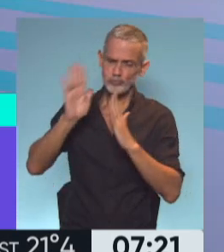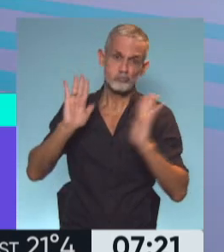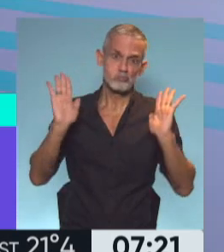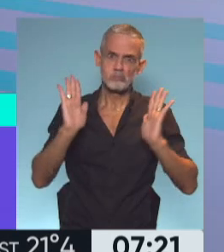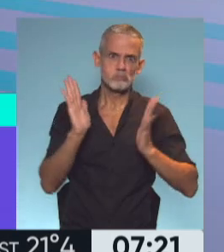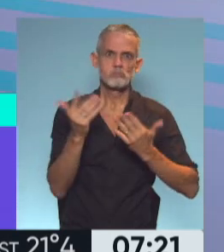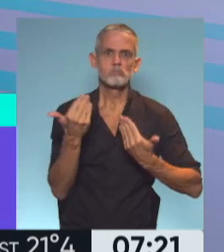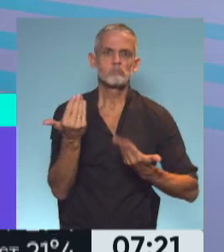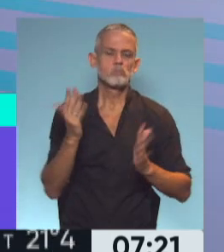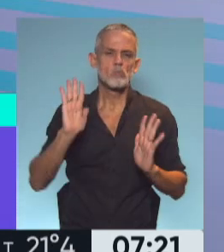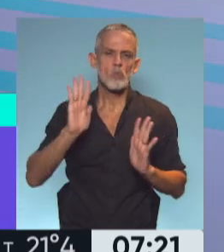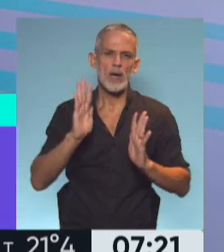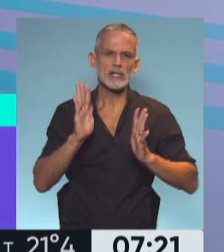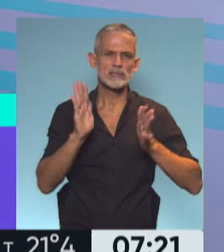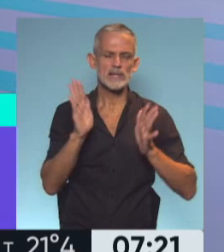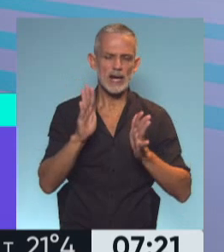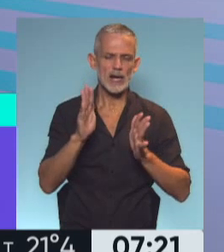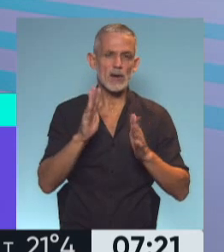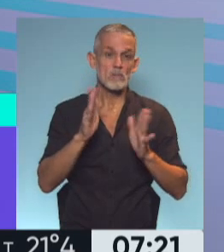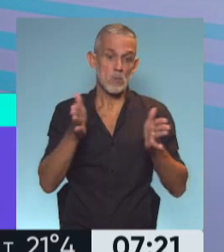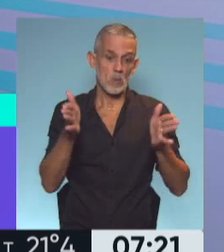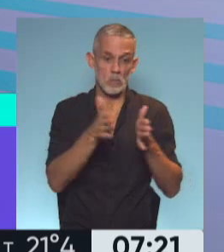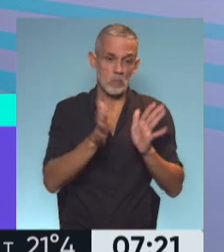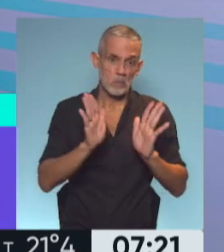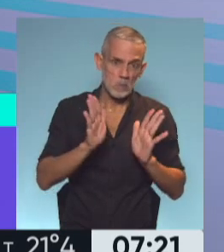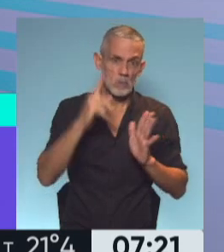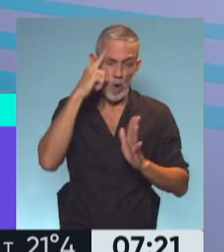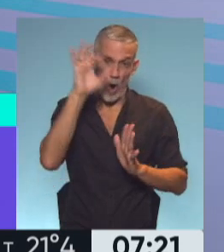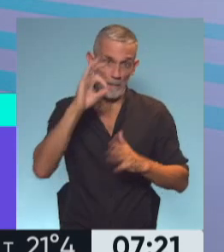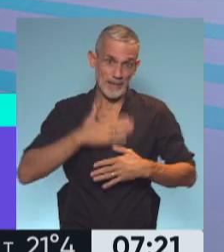ser muy estrecho, muy limitado, muy sesgado.